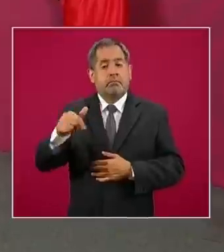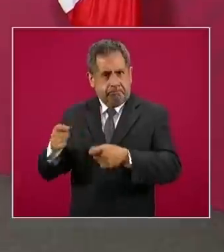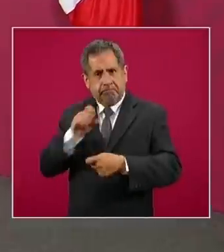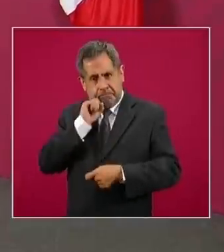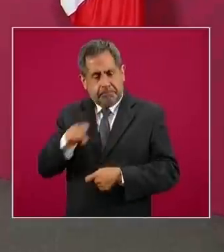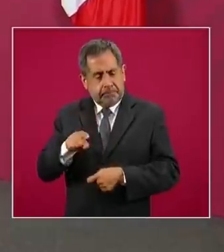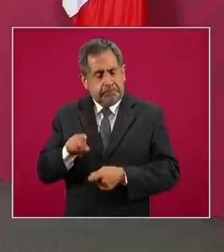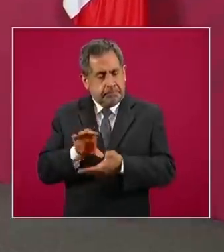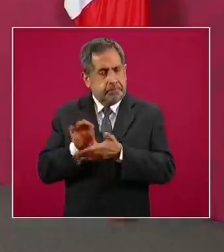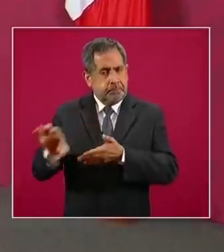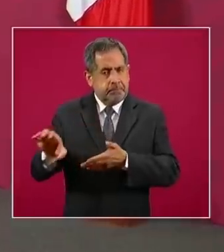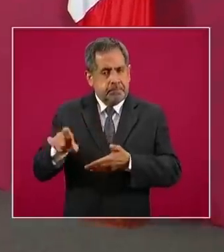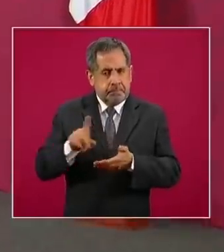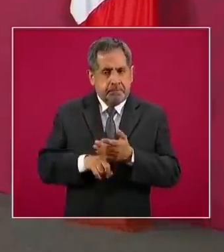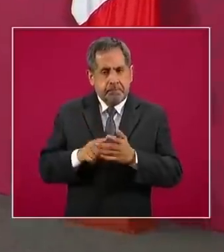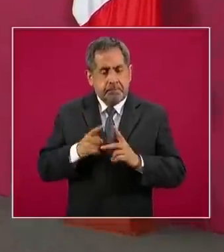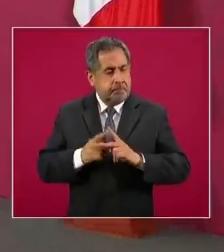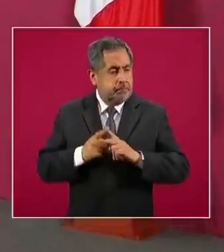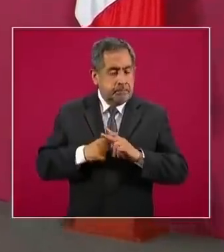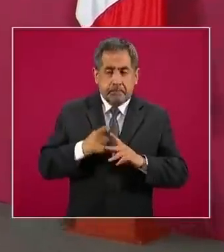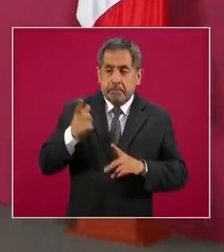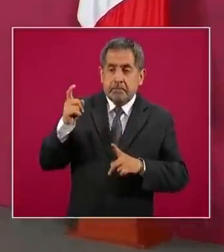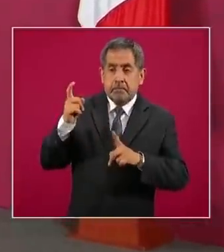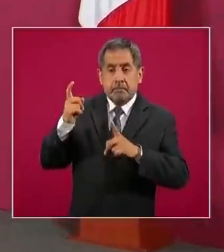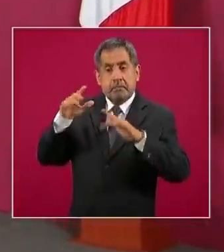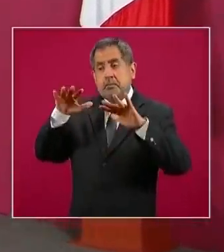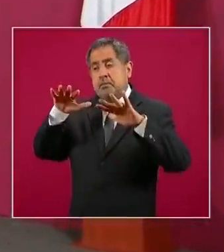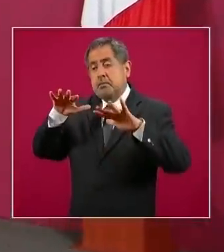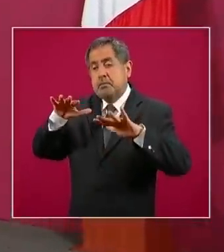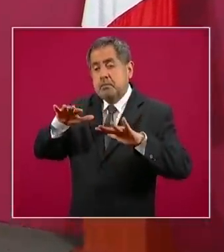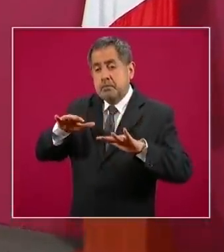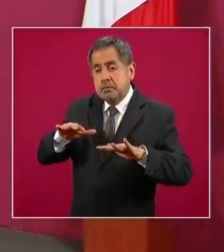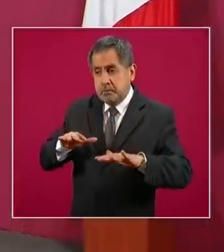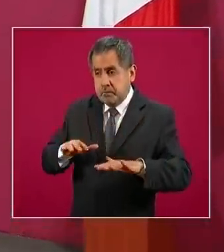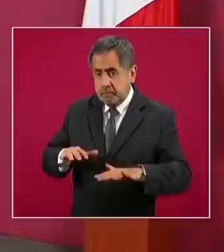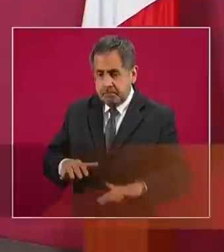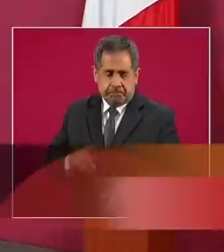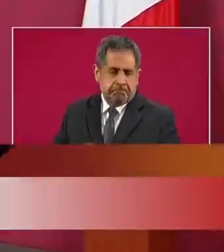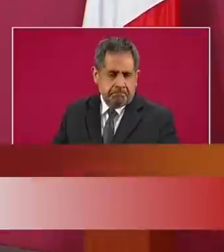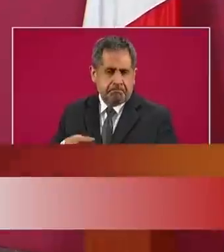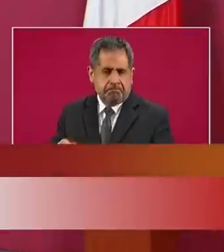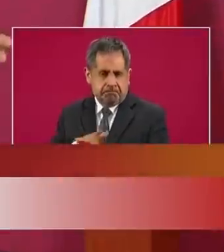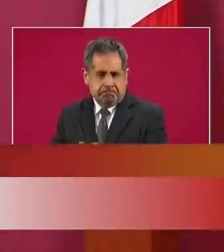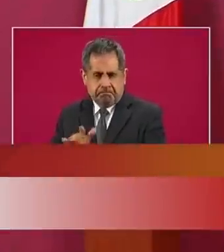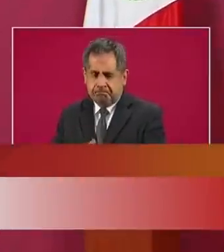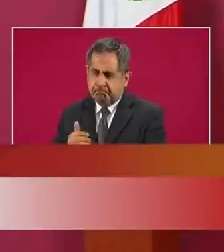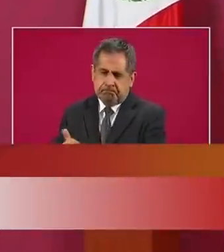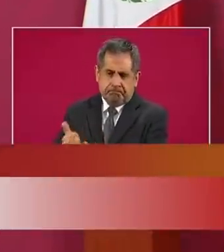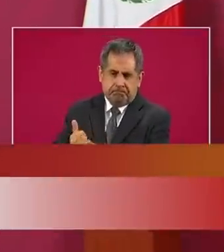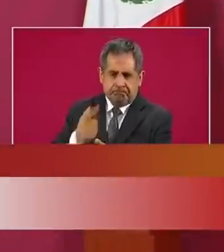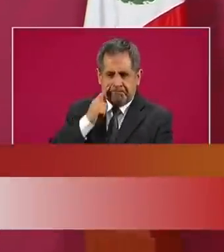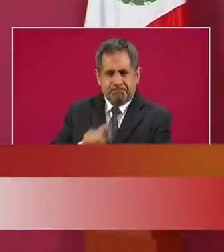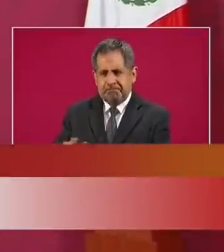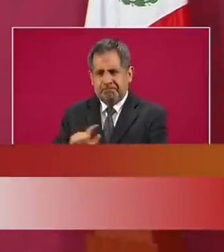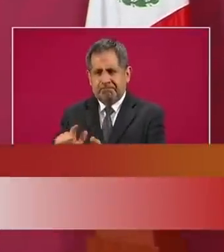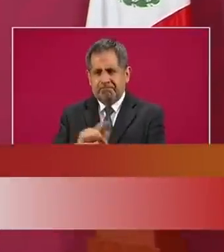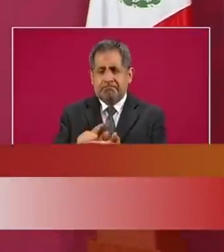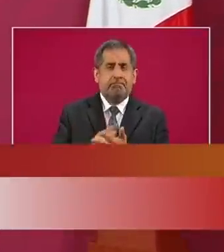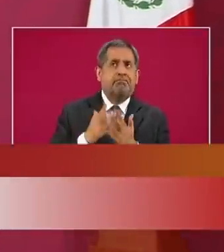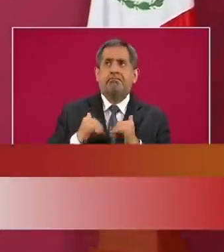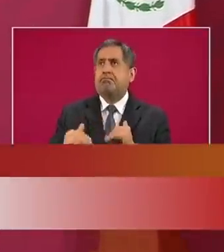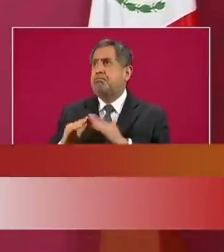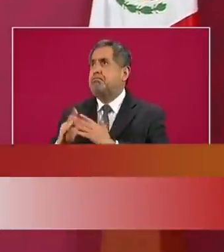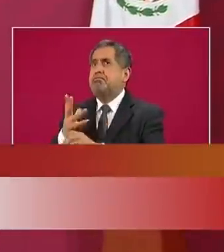apoyo en la medida que van bajando las aguas para que se puedan limpiar las casas,